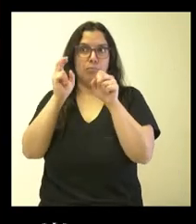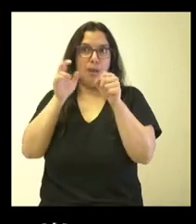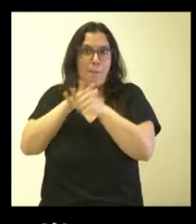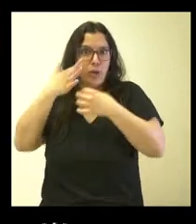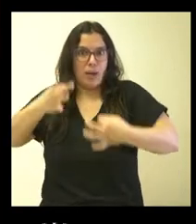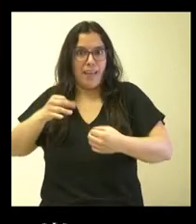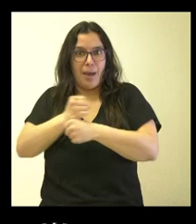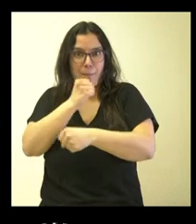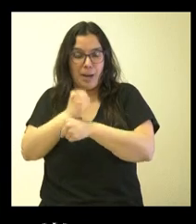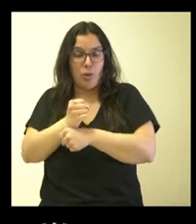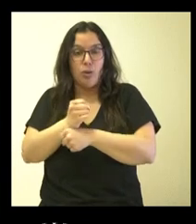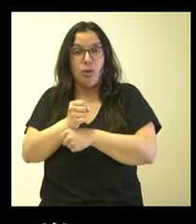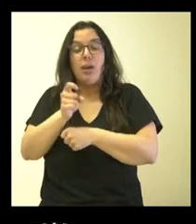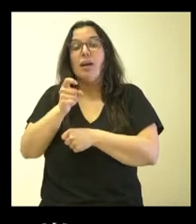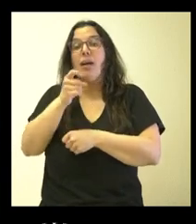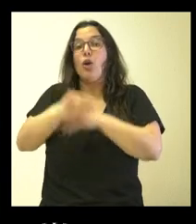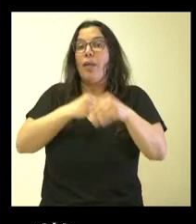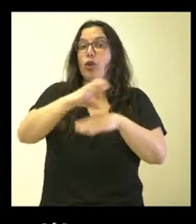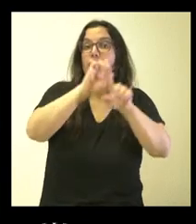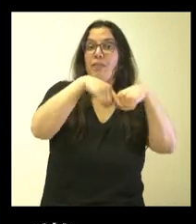algo que ver con que Vox no esté de acuerdo con ellas?